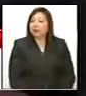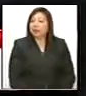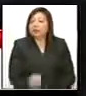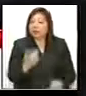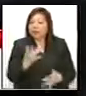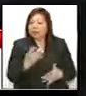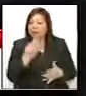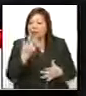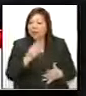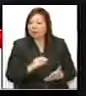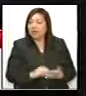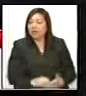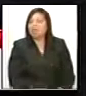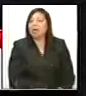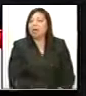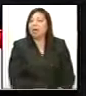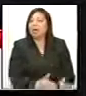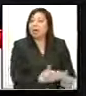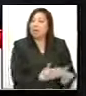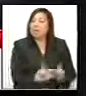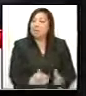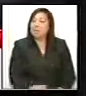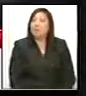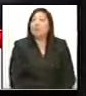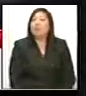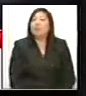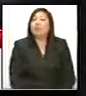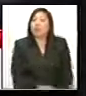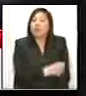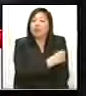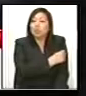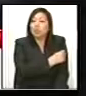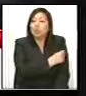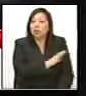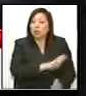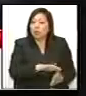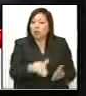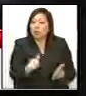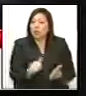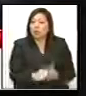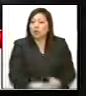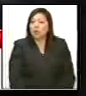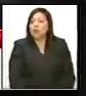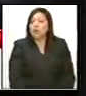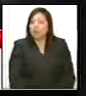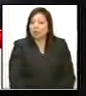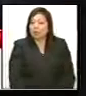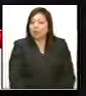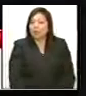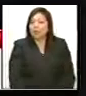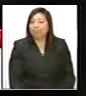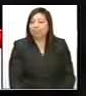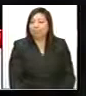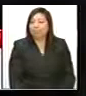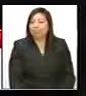por tuberculosis, aparte de que tienen que tener su vacuna completa. Y para finalizar, es que obviamente si